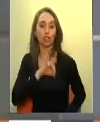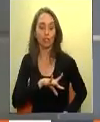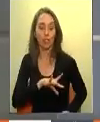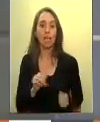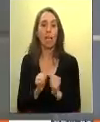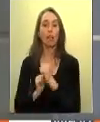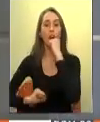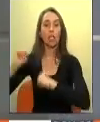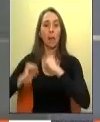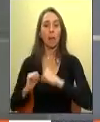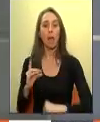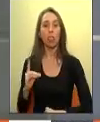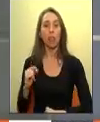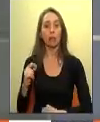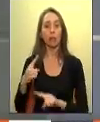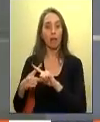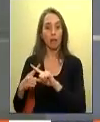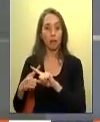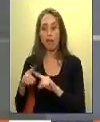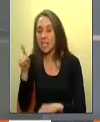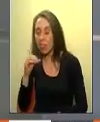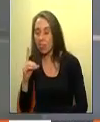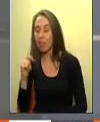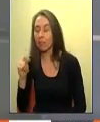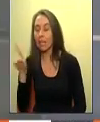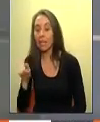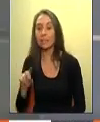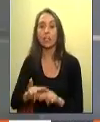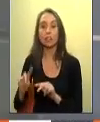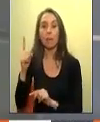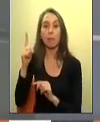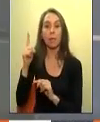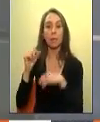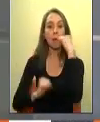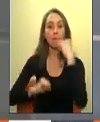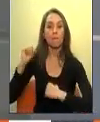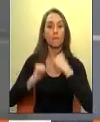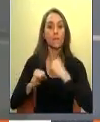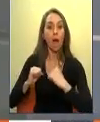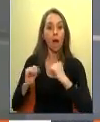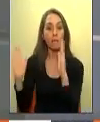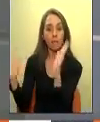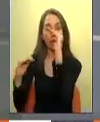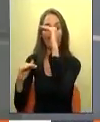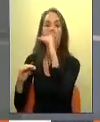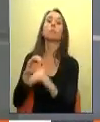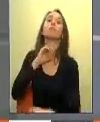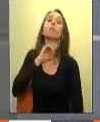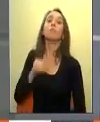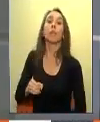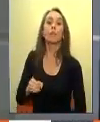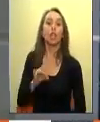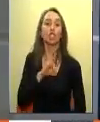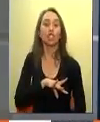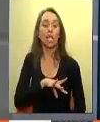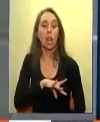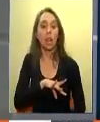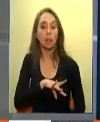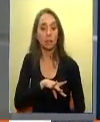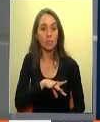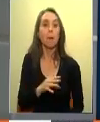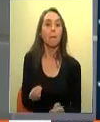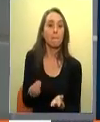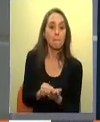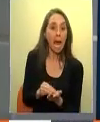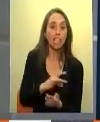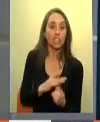firma DTS, desarrollaron el primer ventilador mecánico íntegramente realizado en nuestro país. La meta, sumar capacidad